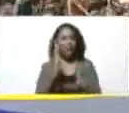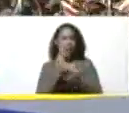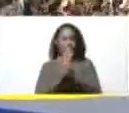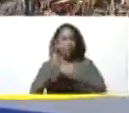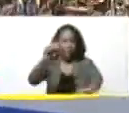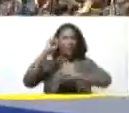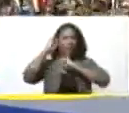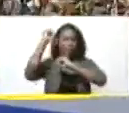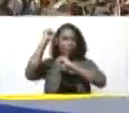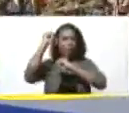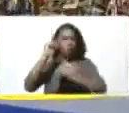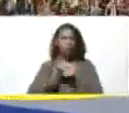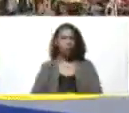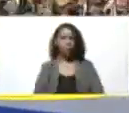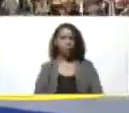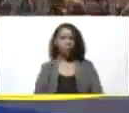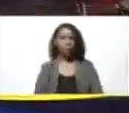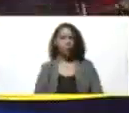venceremos.